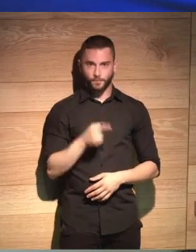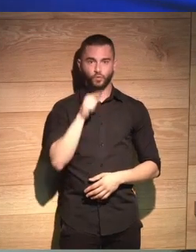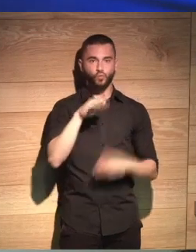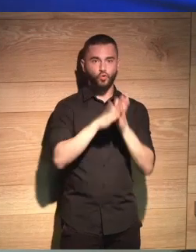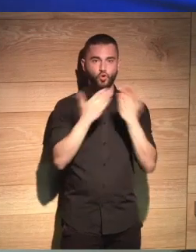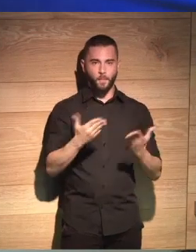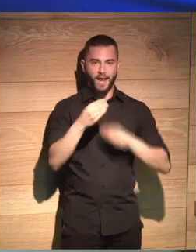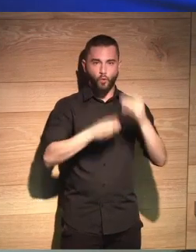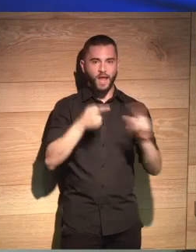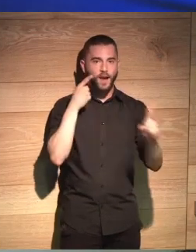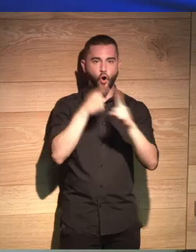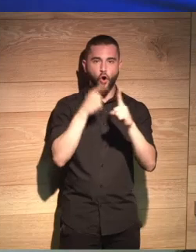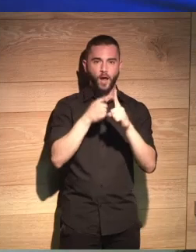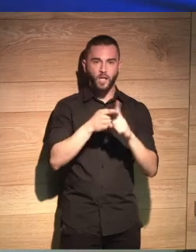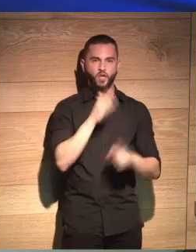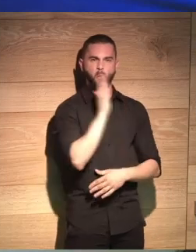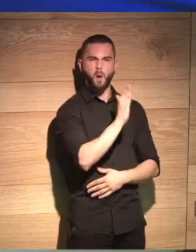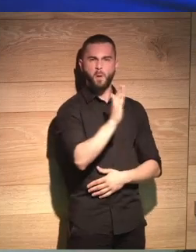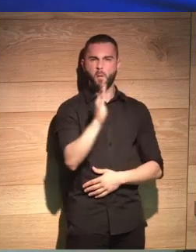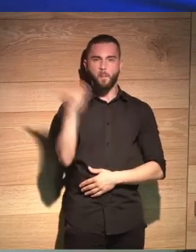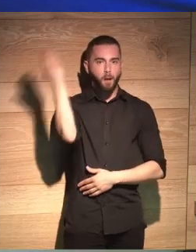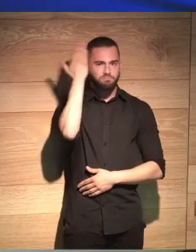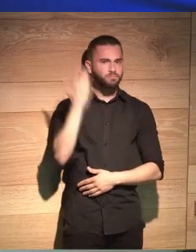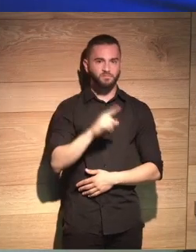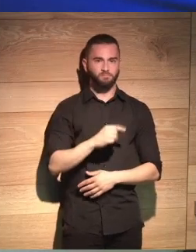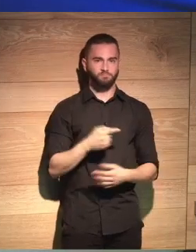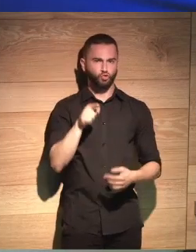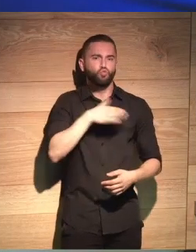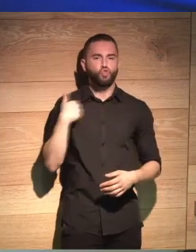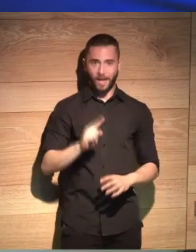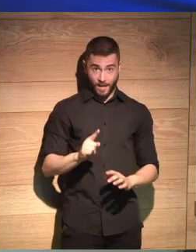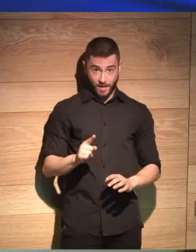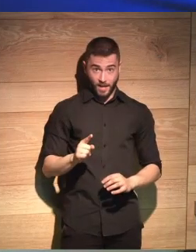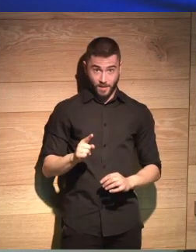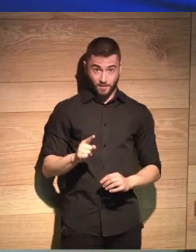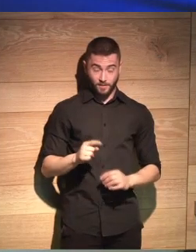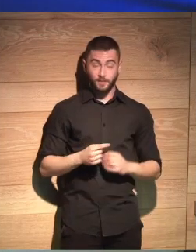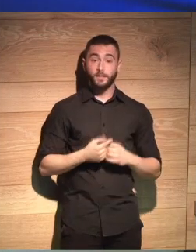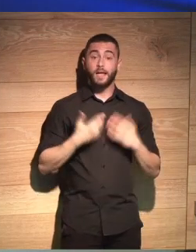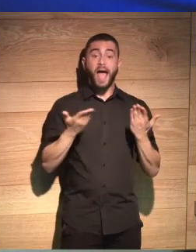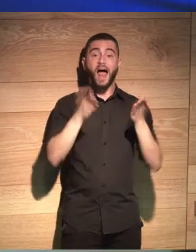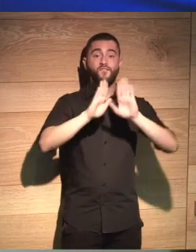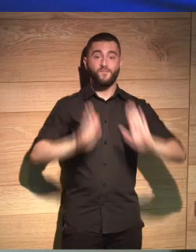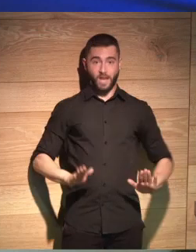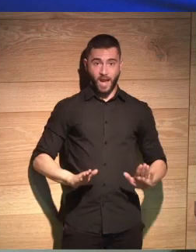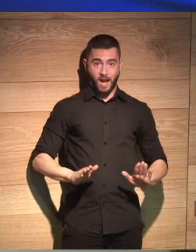la novela como un arma arrojadiza y tirárnosla contra la cabeza, al